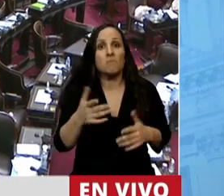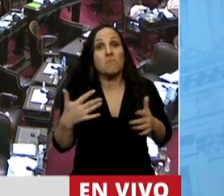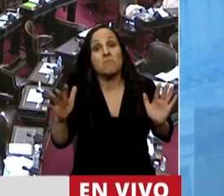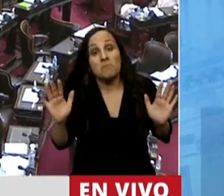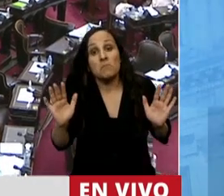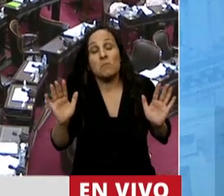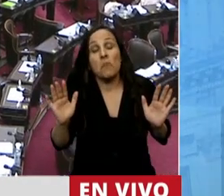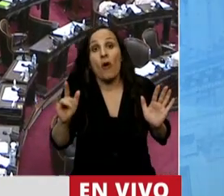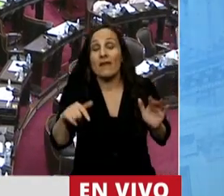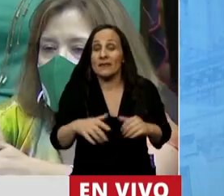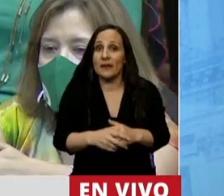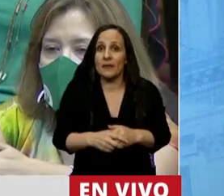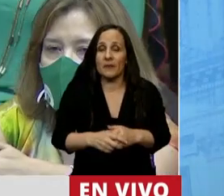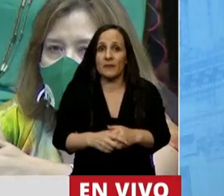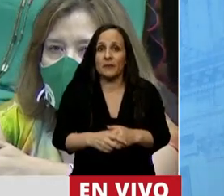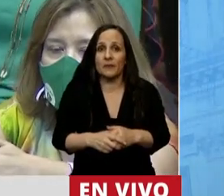quizás,